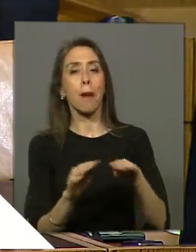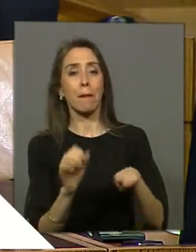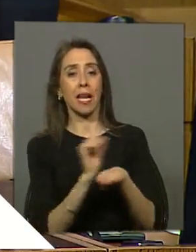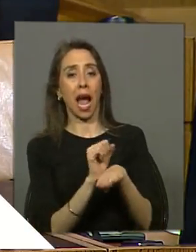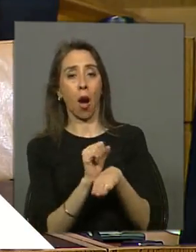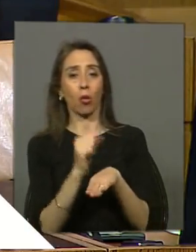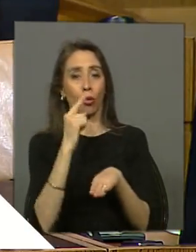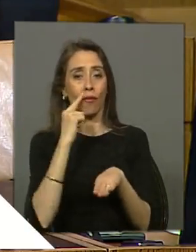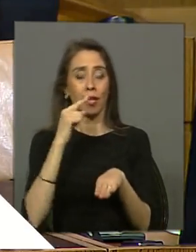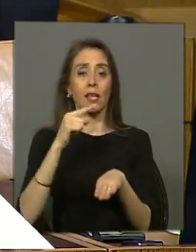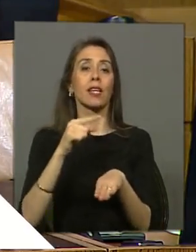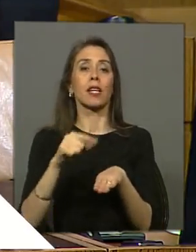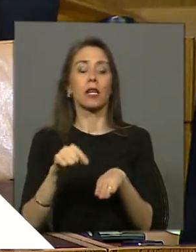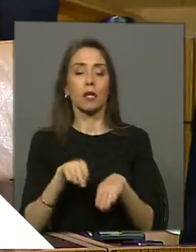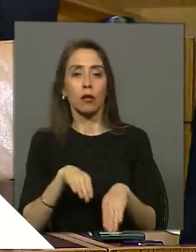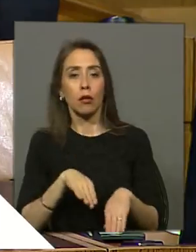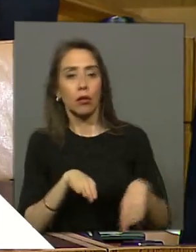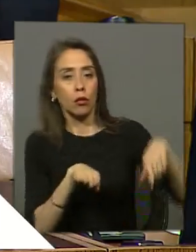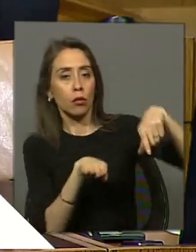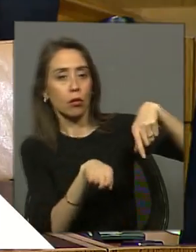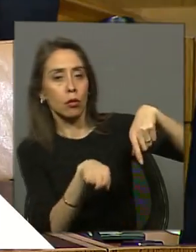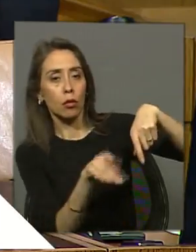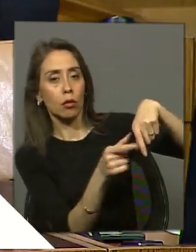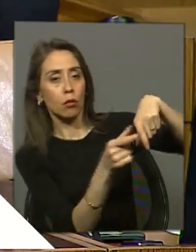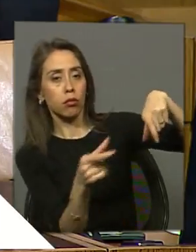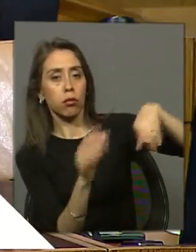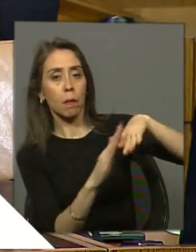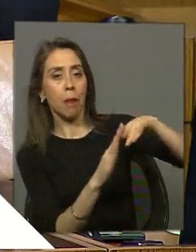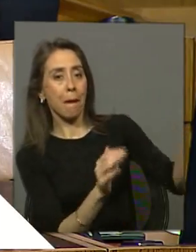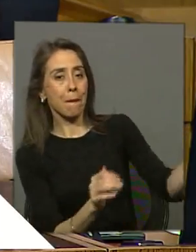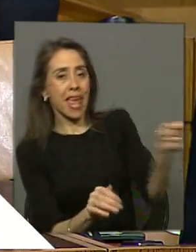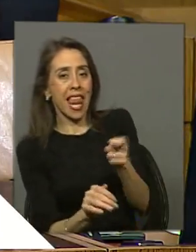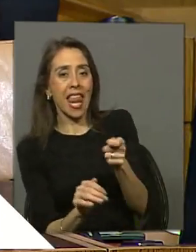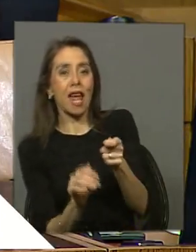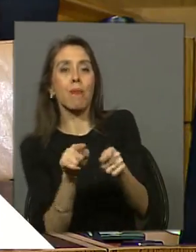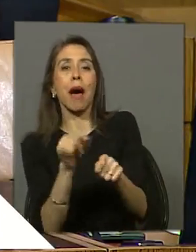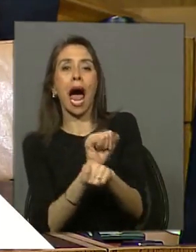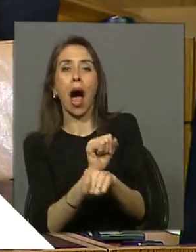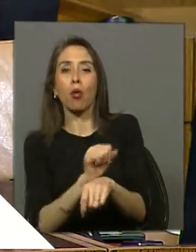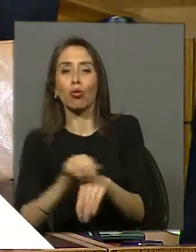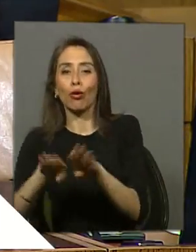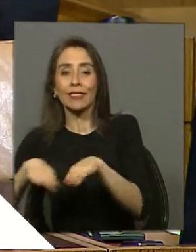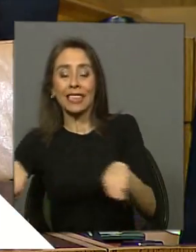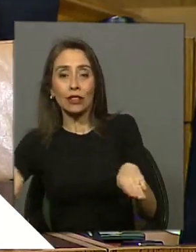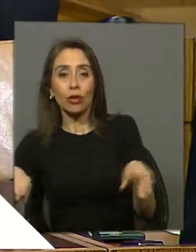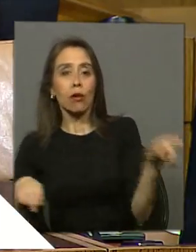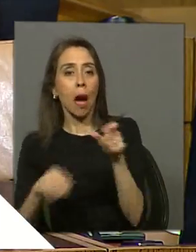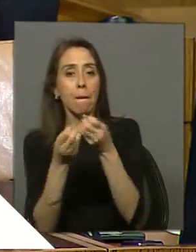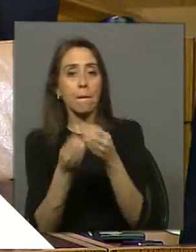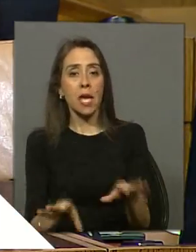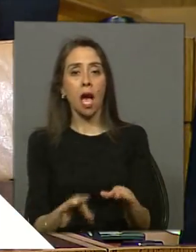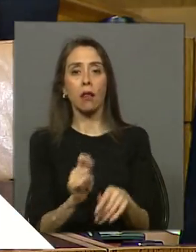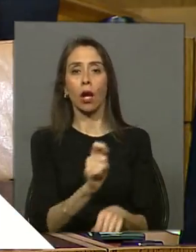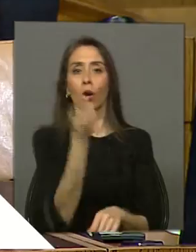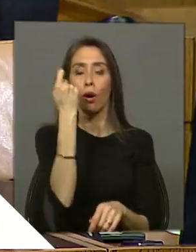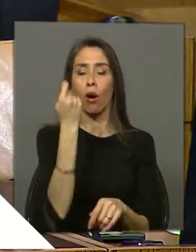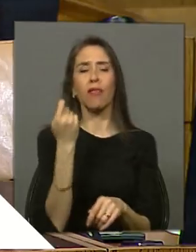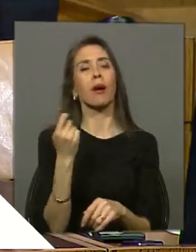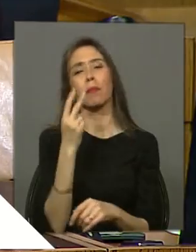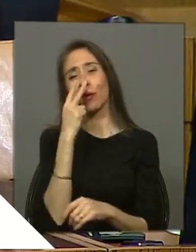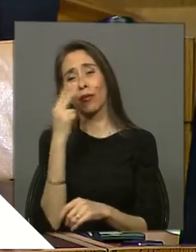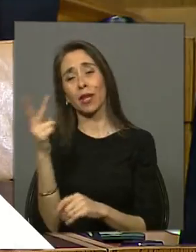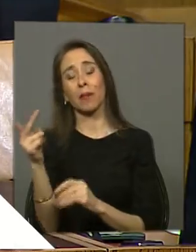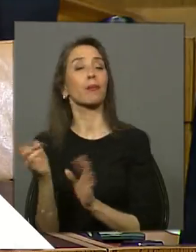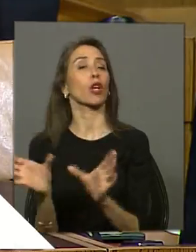pero creo que el informe de la comisión mixta es un mal acuerdo y es un mal acuerdo puesto que hay algunos aspectos que nos parecen que